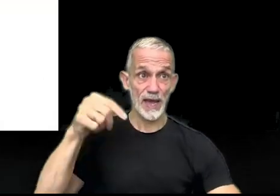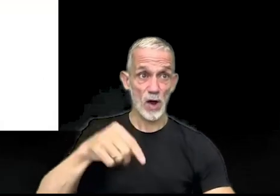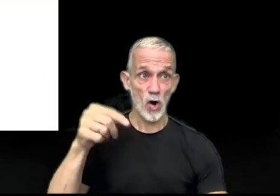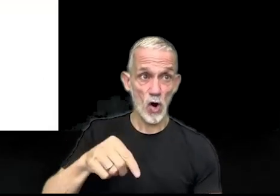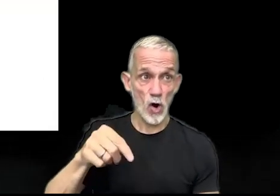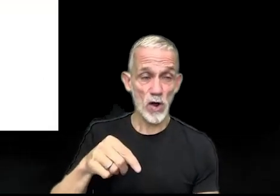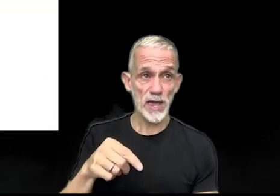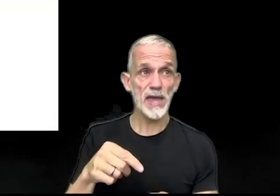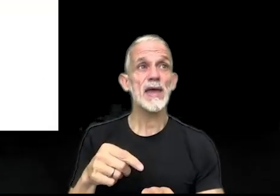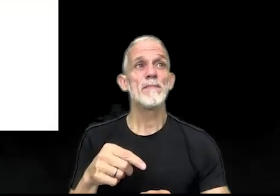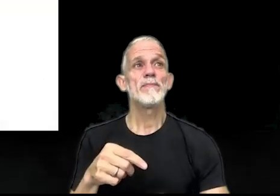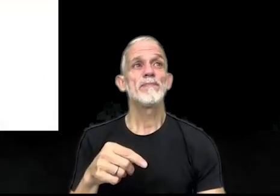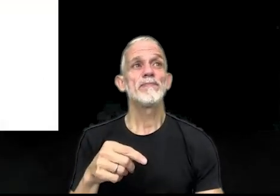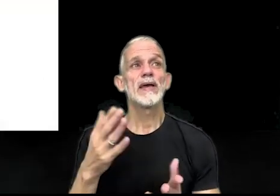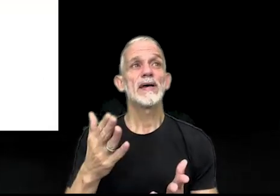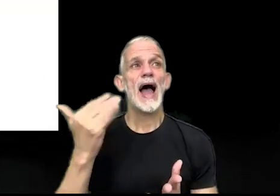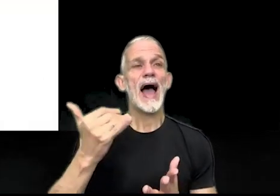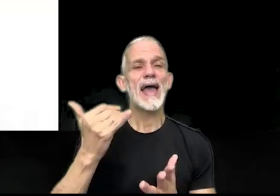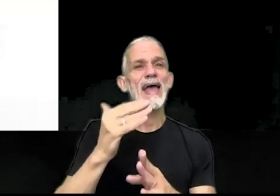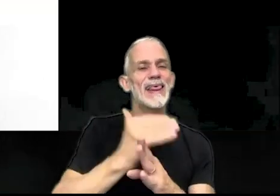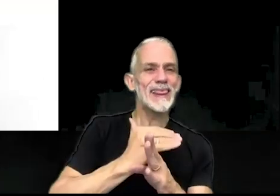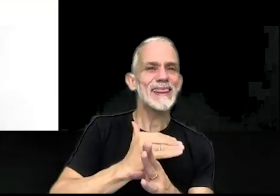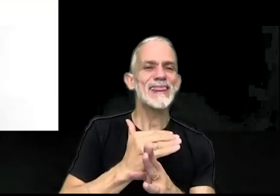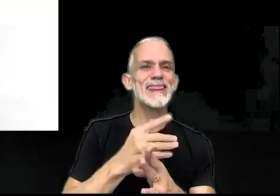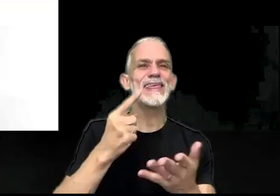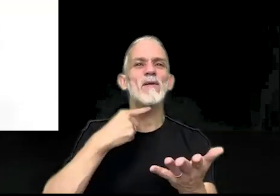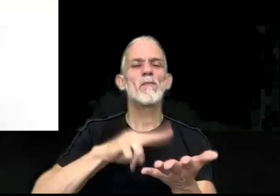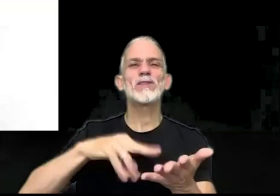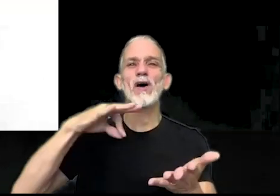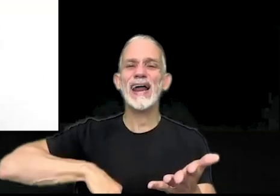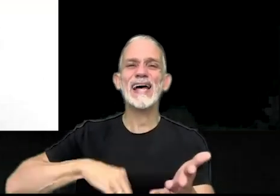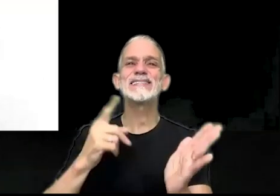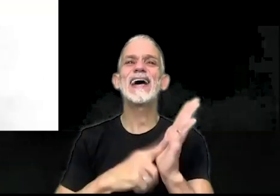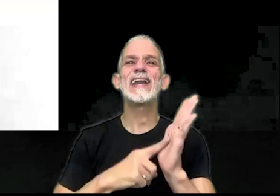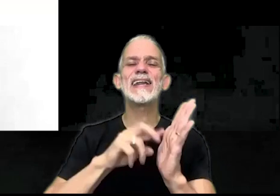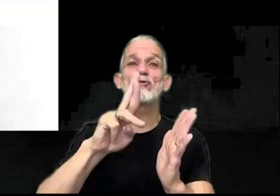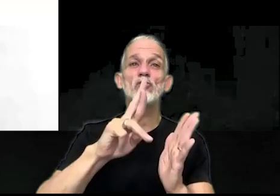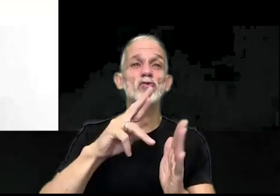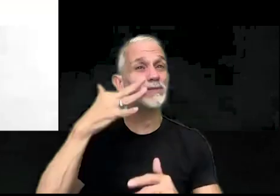hoy califica como deducibles en ganancias la resolución